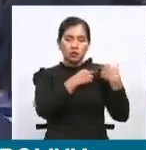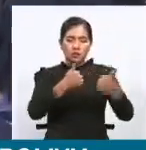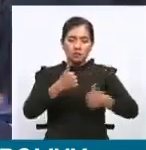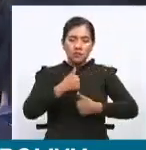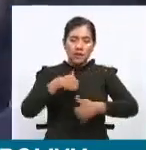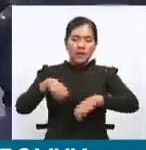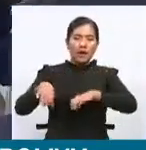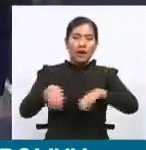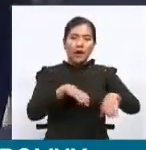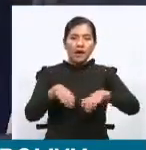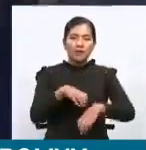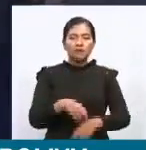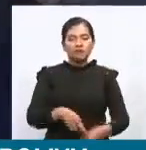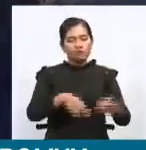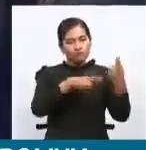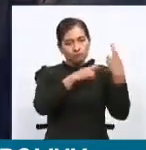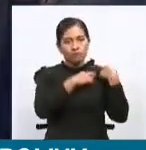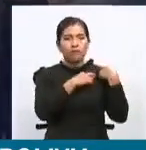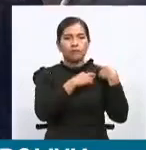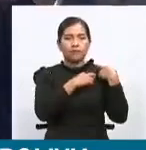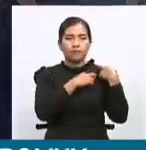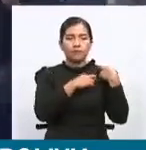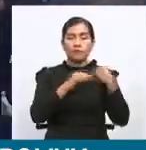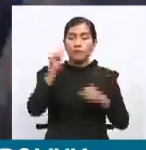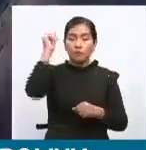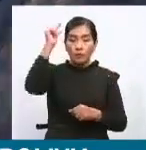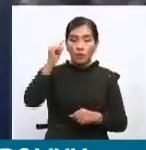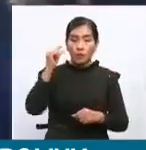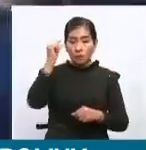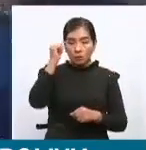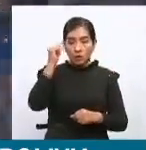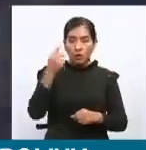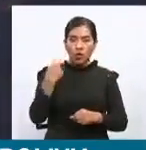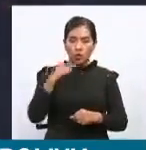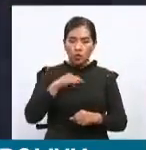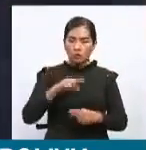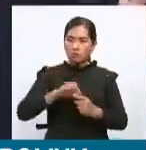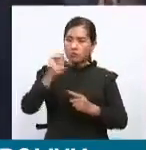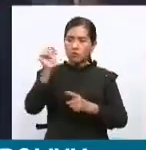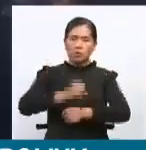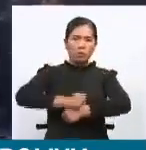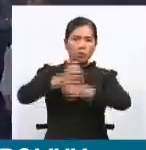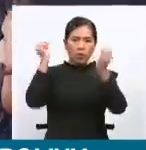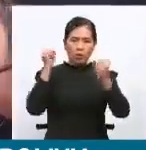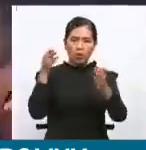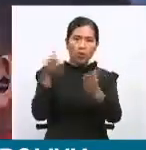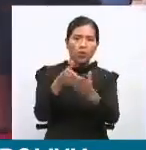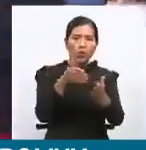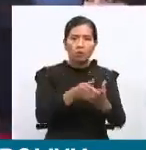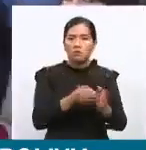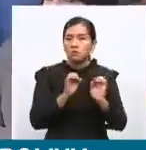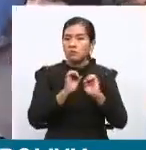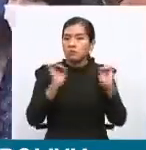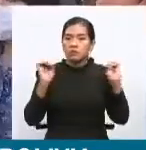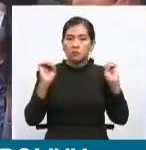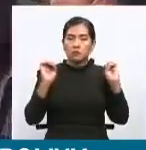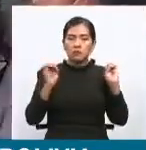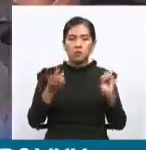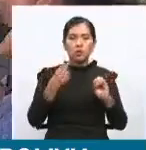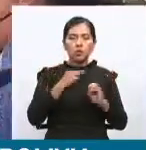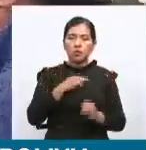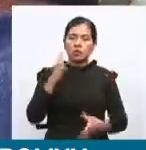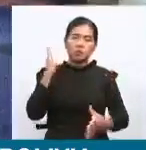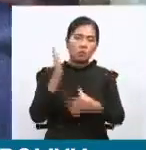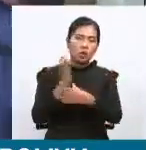actos. El gobierno no está agarrando dinamitas, el gobierno no está manifestando, queriendo